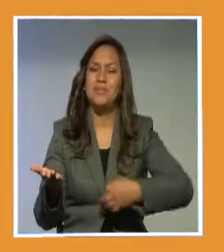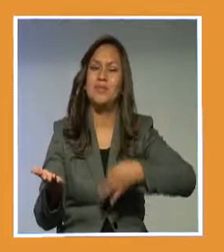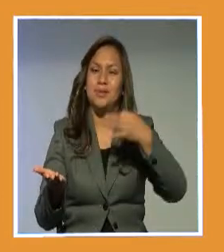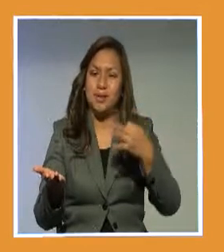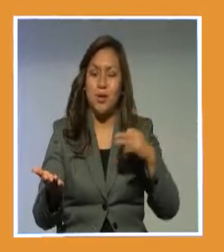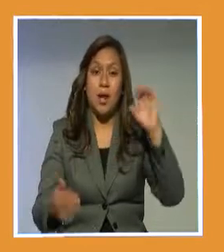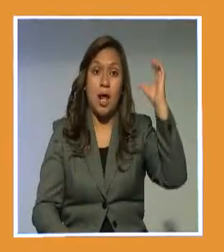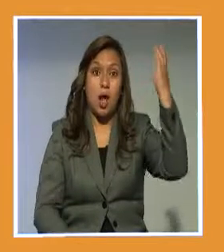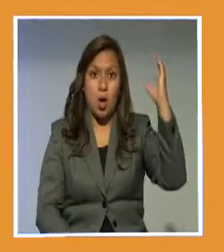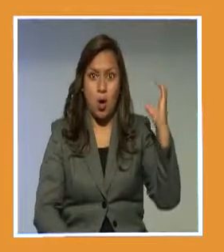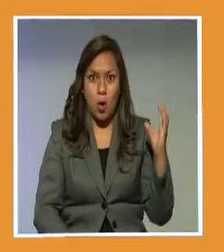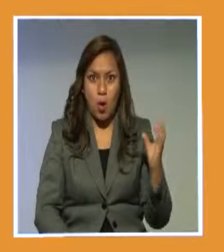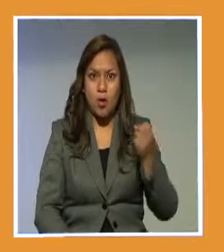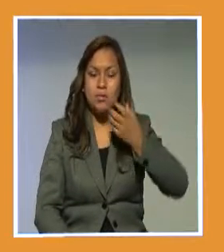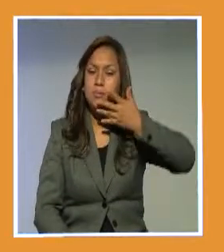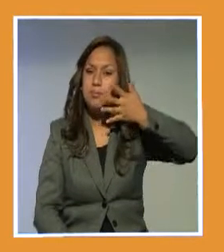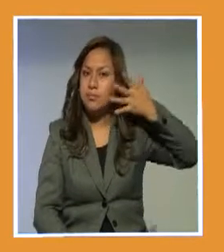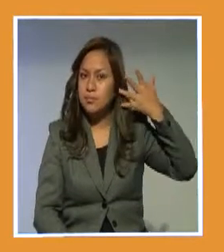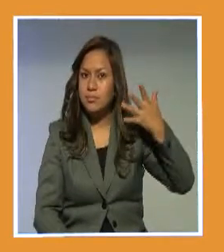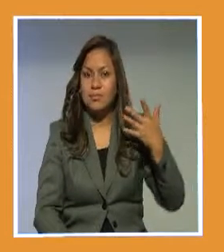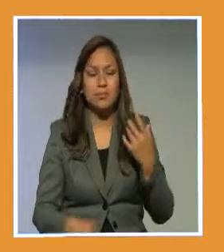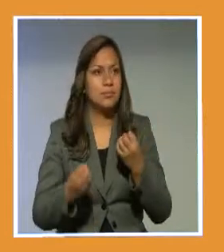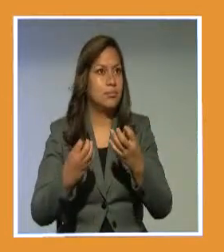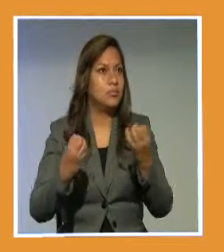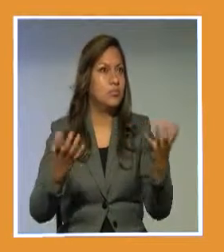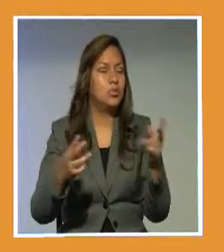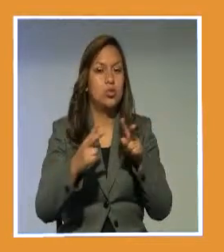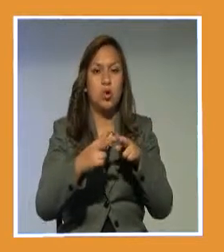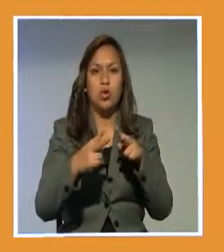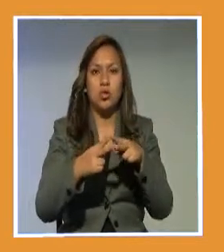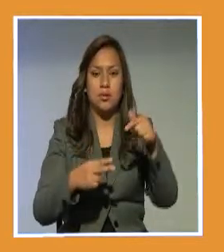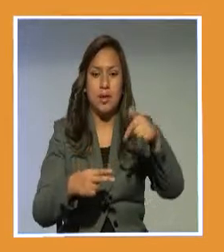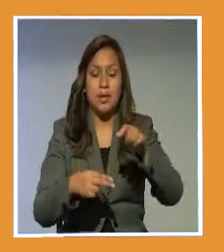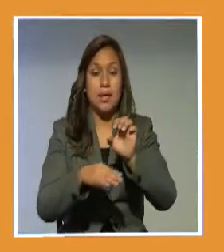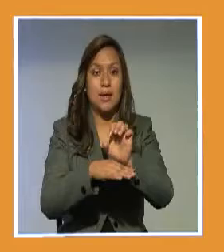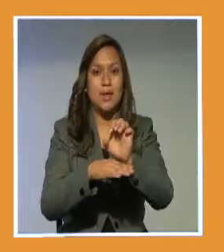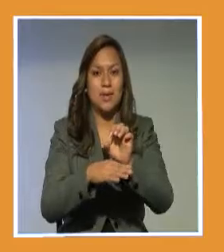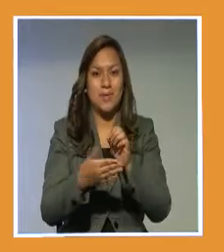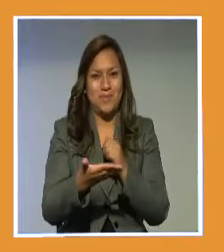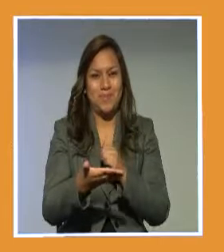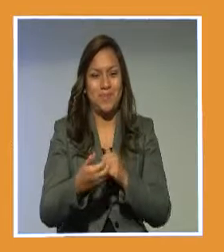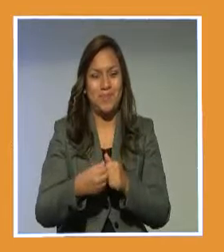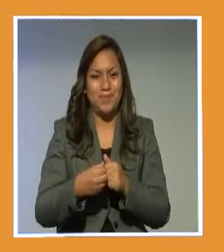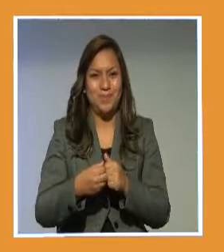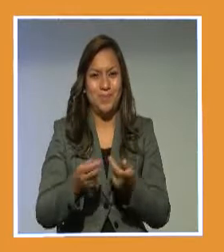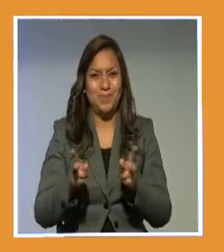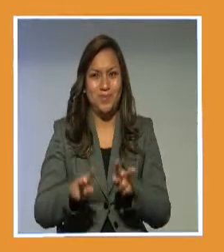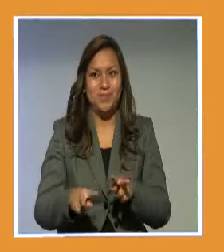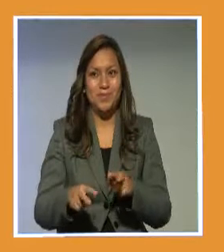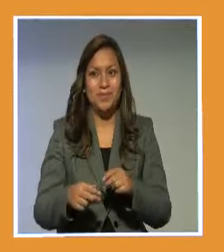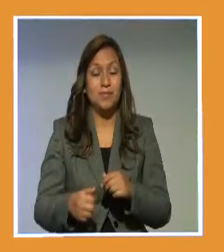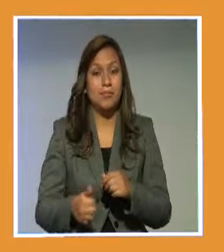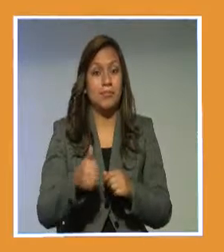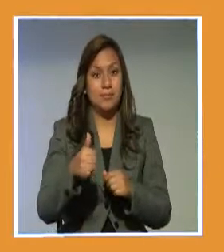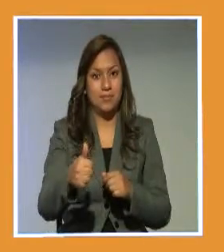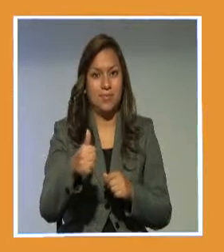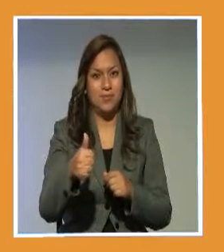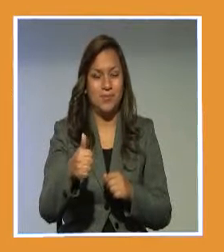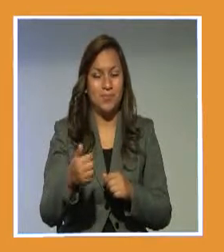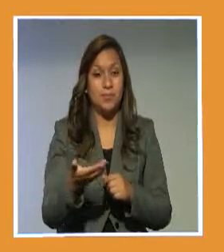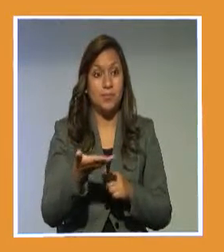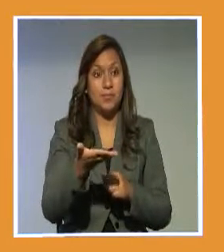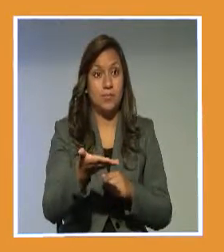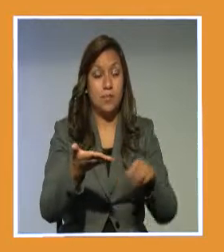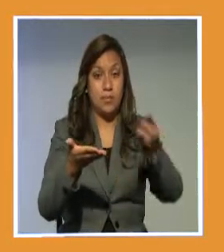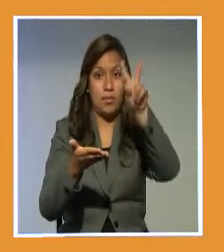parte costera, en la parte amazónica. Hay tanto por conocer, tanto de disfrutar de nuestro país, que sin duda alguna haber planteado